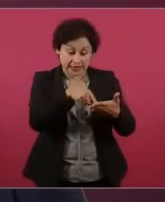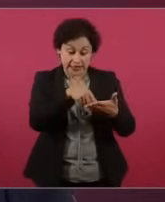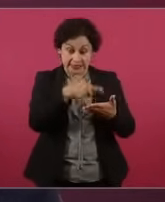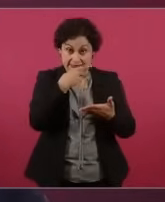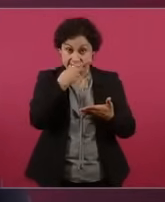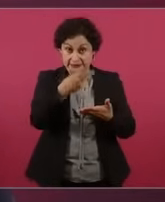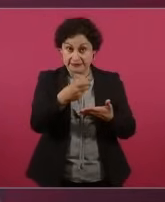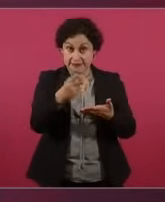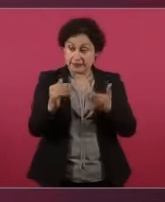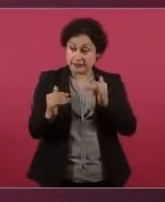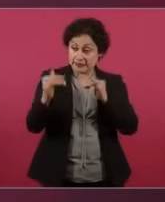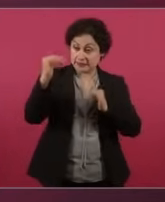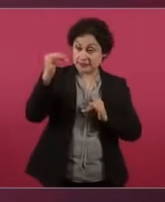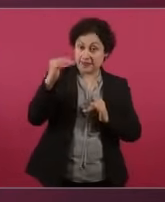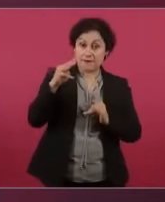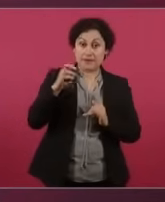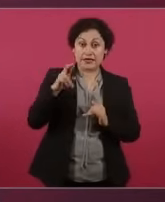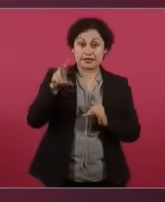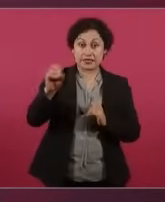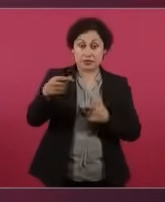diciendo,